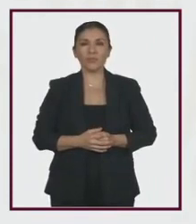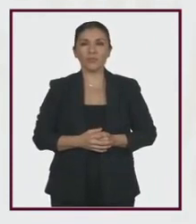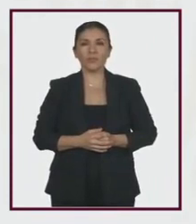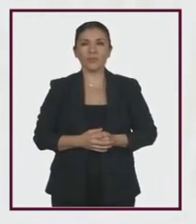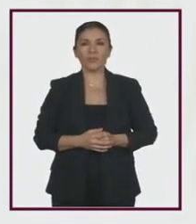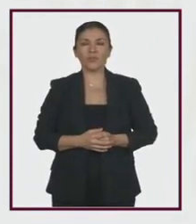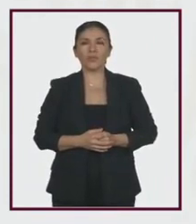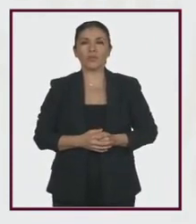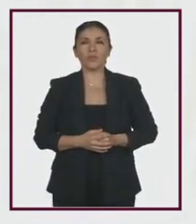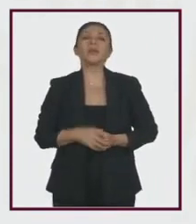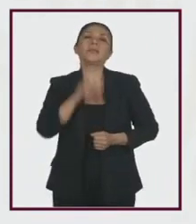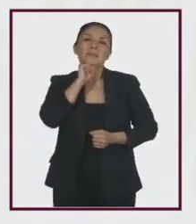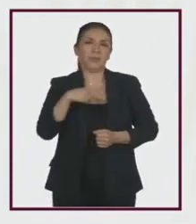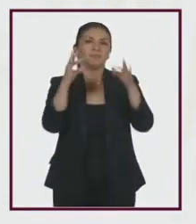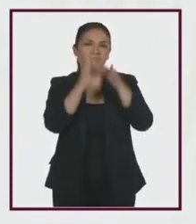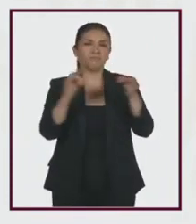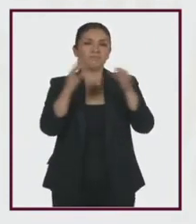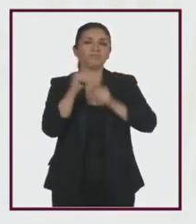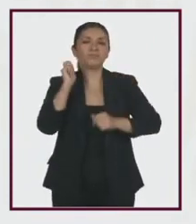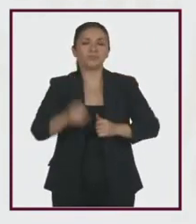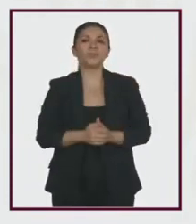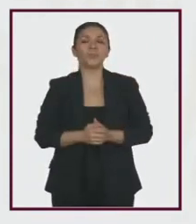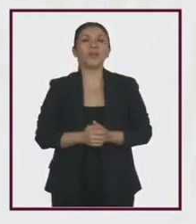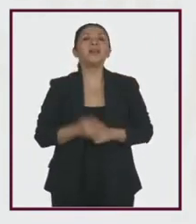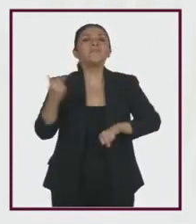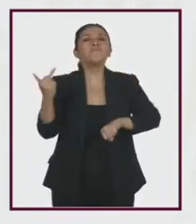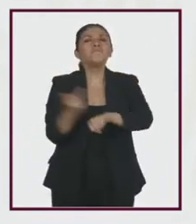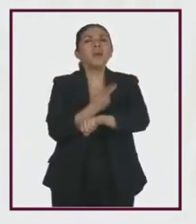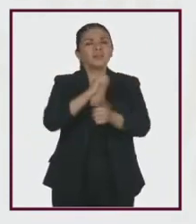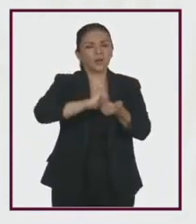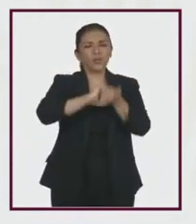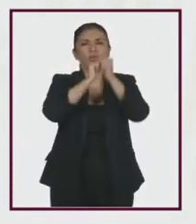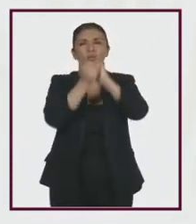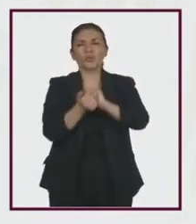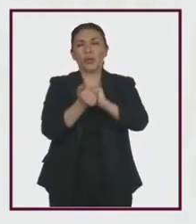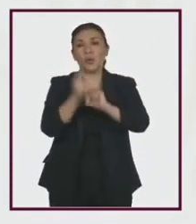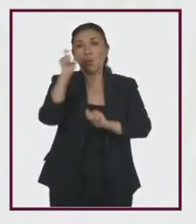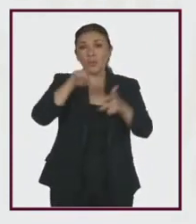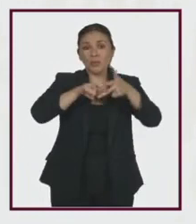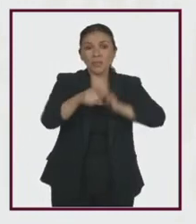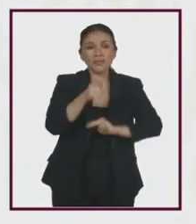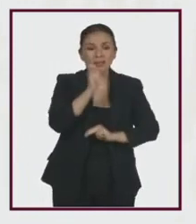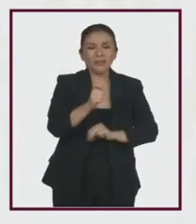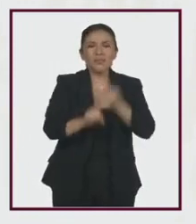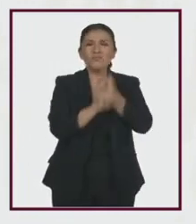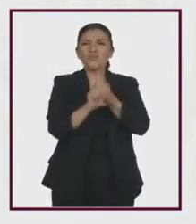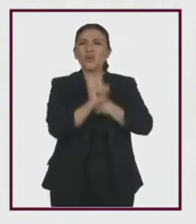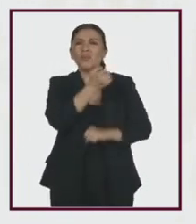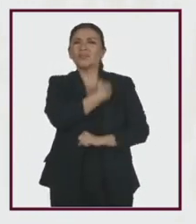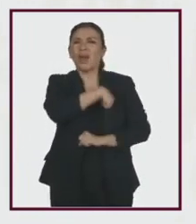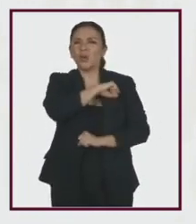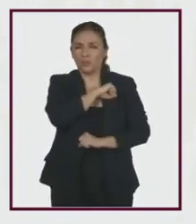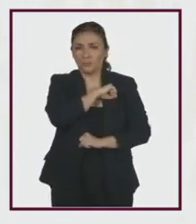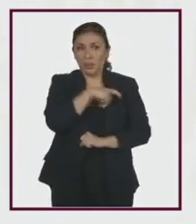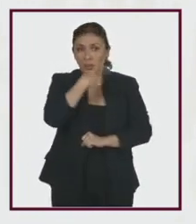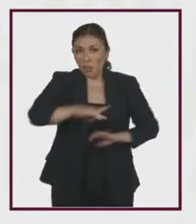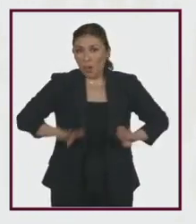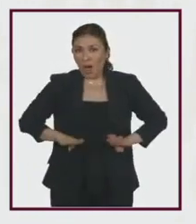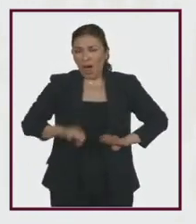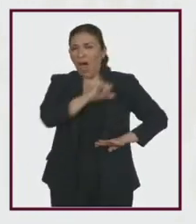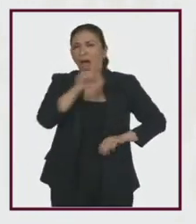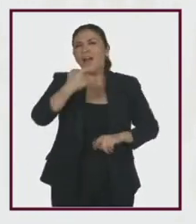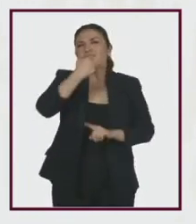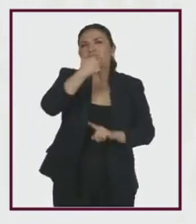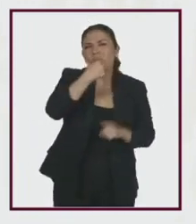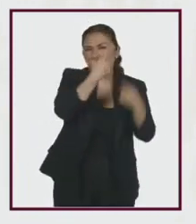Vamos a hablar también justamente de las consecuencias que vienen a partir de la salud. Vamos a hablar de las propiedades farmacológicas,